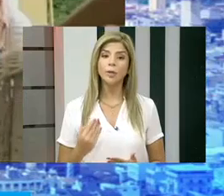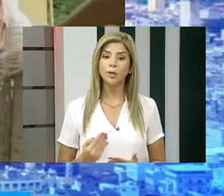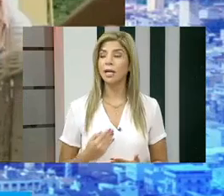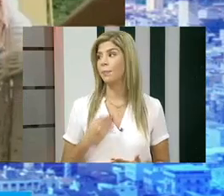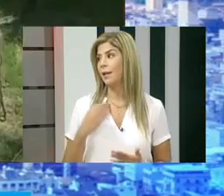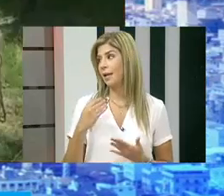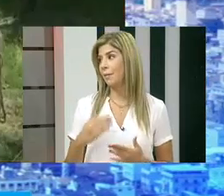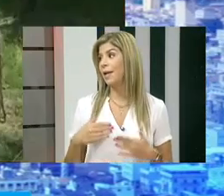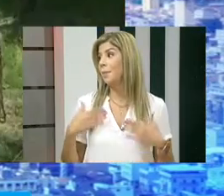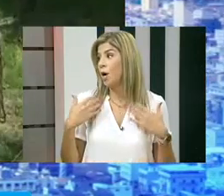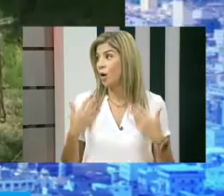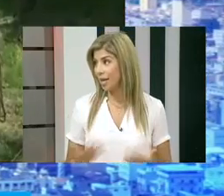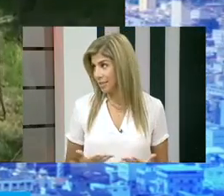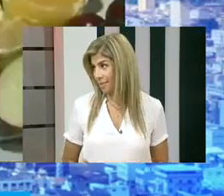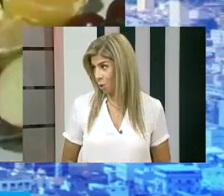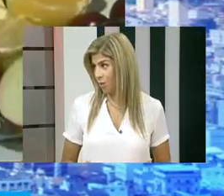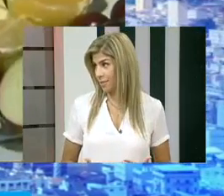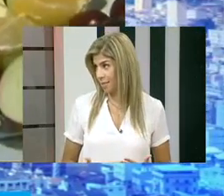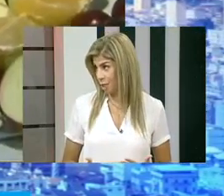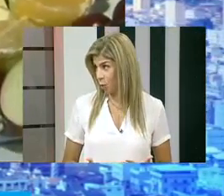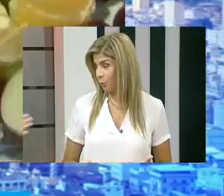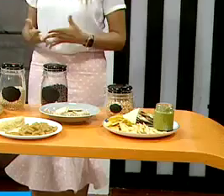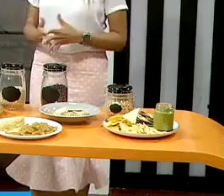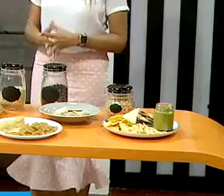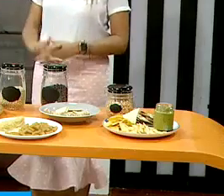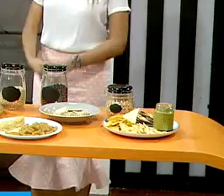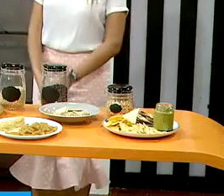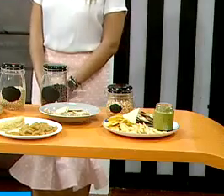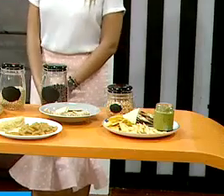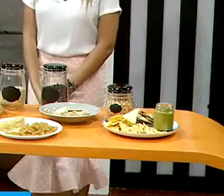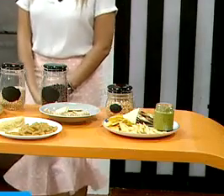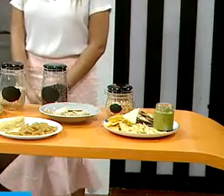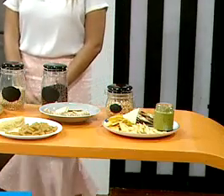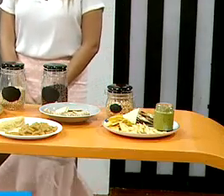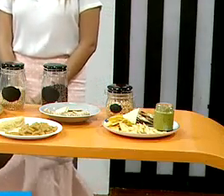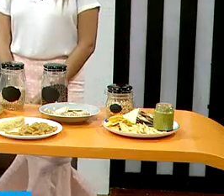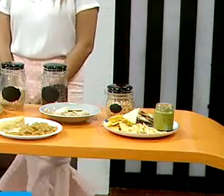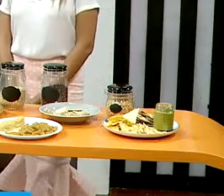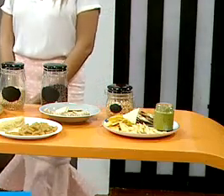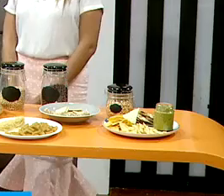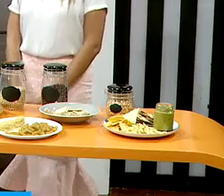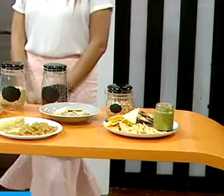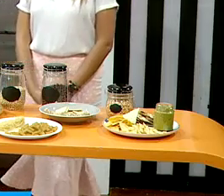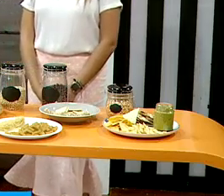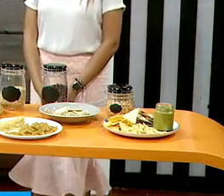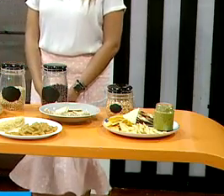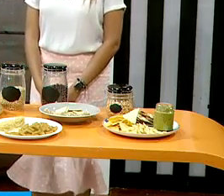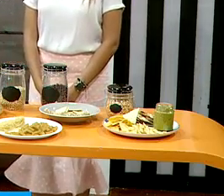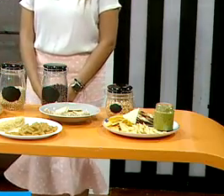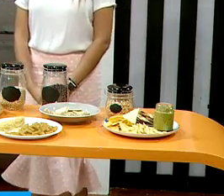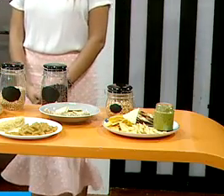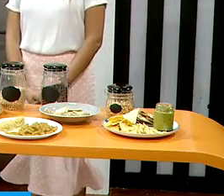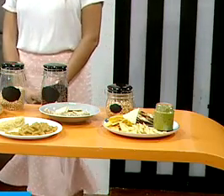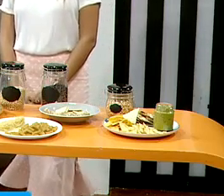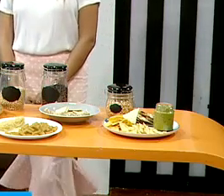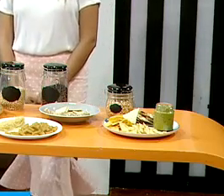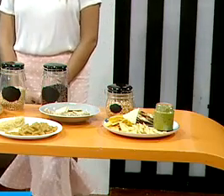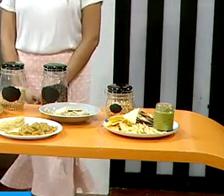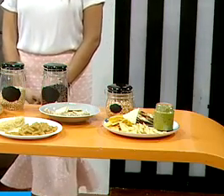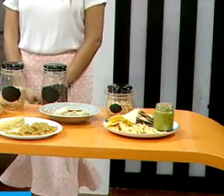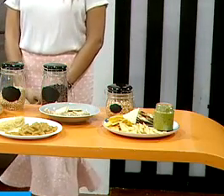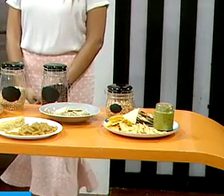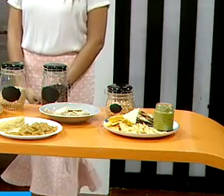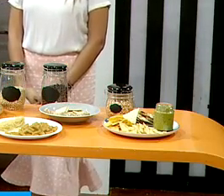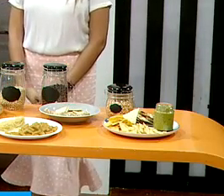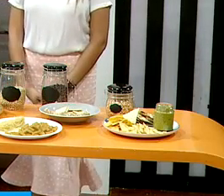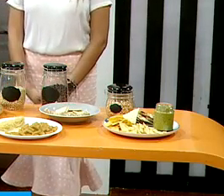y en el mejorar la salud de este niño. Antes de revisar lo que es la alimentación, yo creo que sí es importante dejar en claro ¿cuáles son las